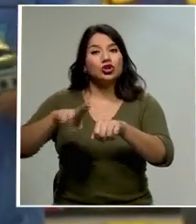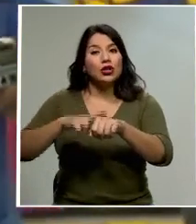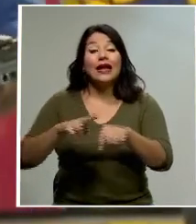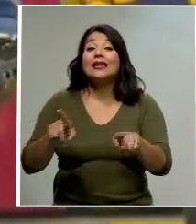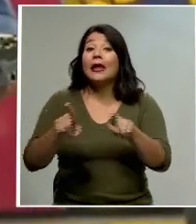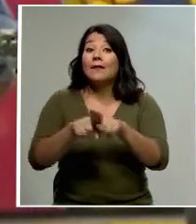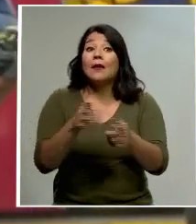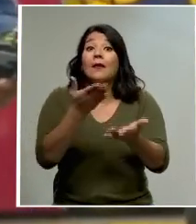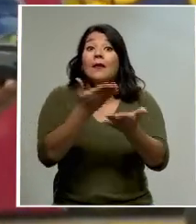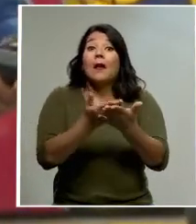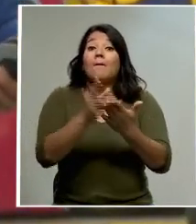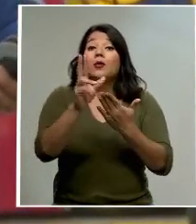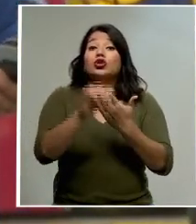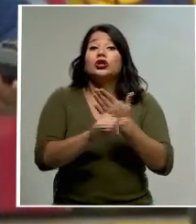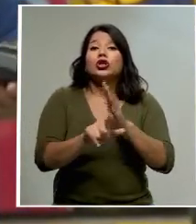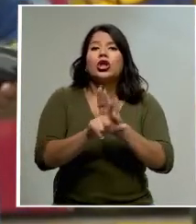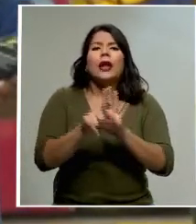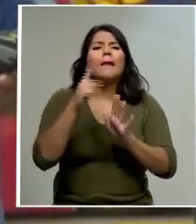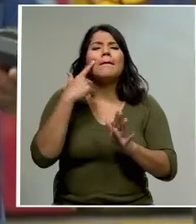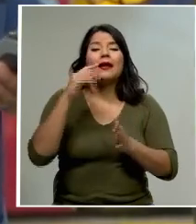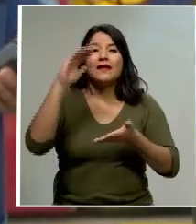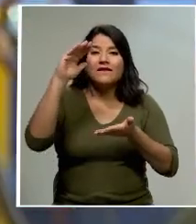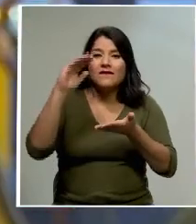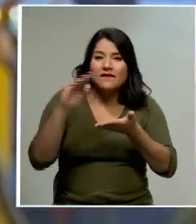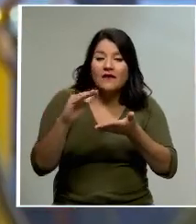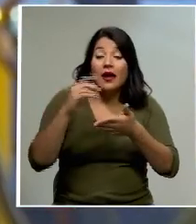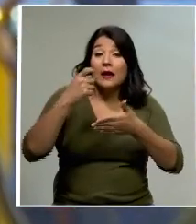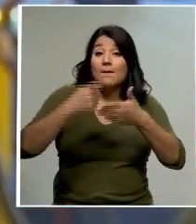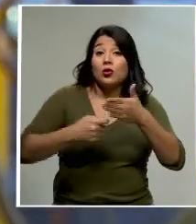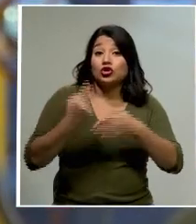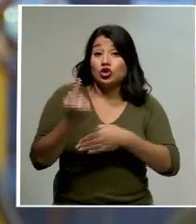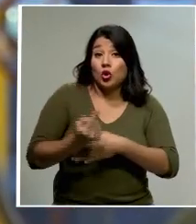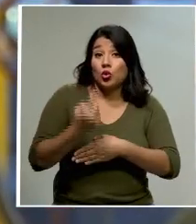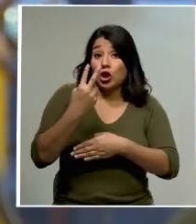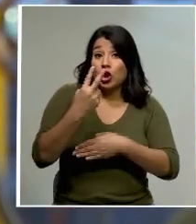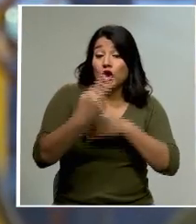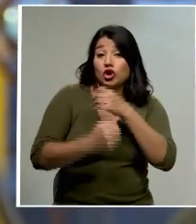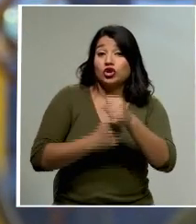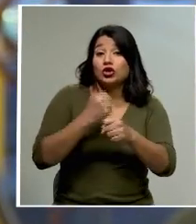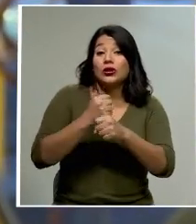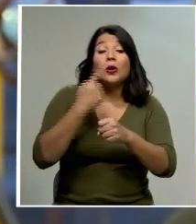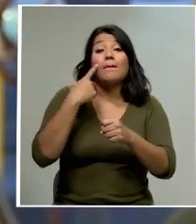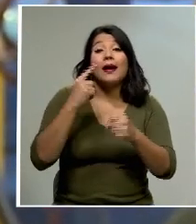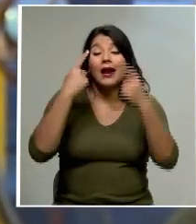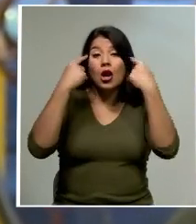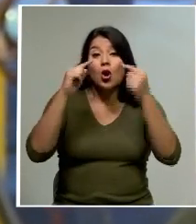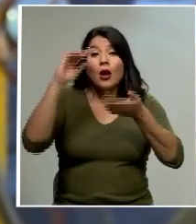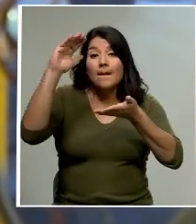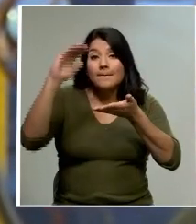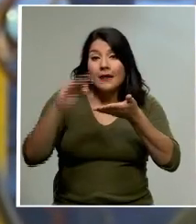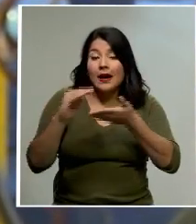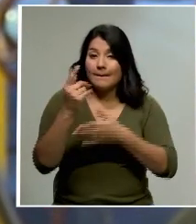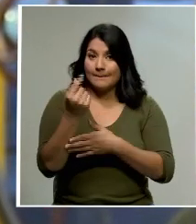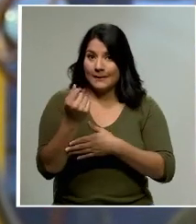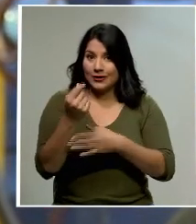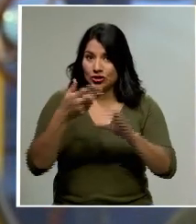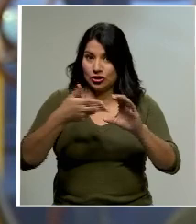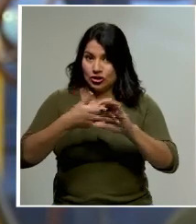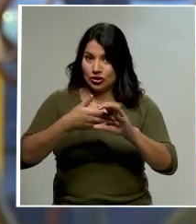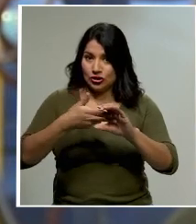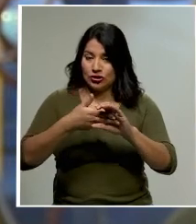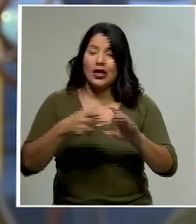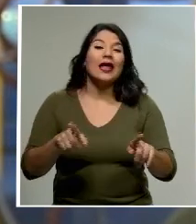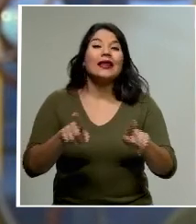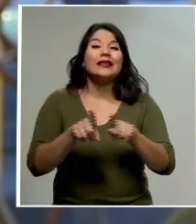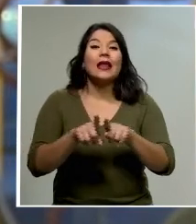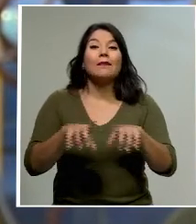un proyecto de ley que busca reducir el impuesto único durante 2 años para bajar el precio de los hidrocarburos. Por otra parte, el